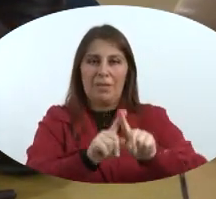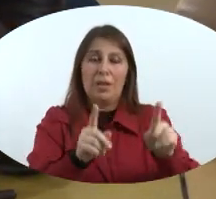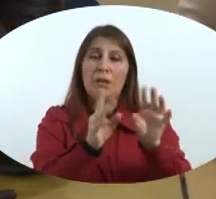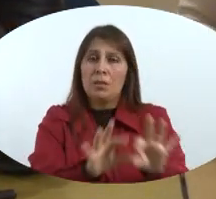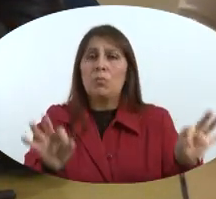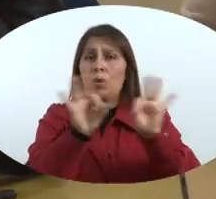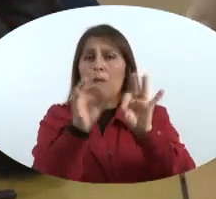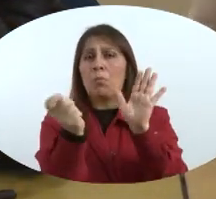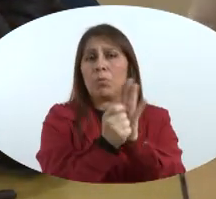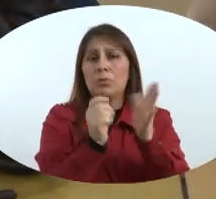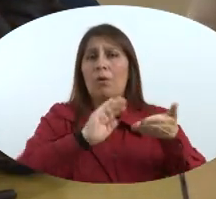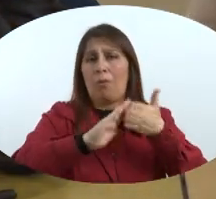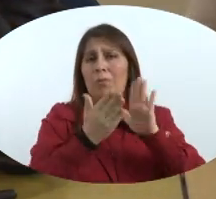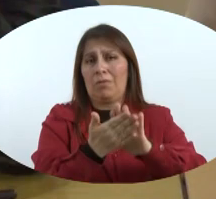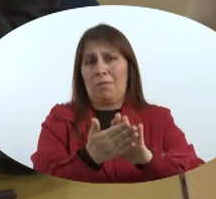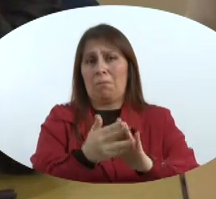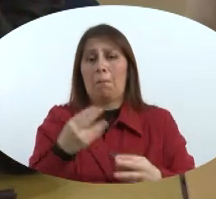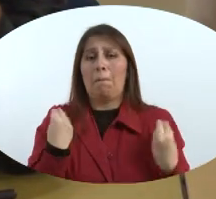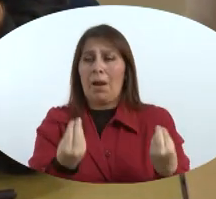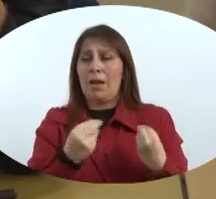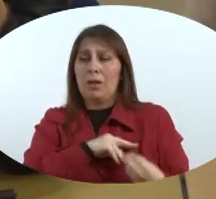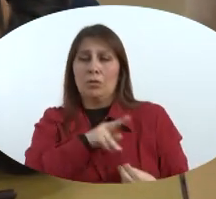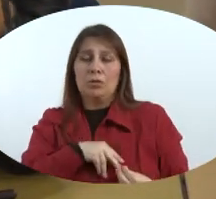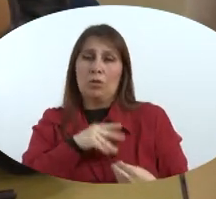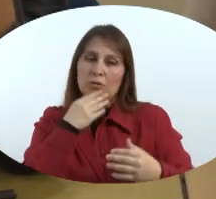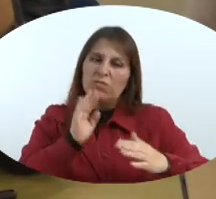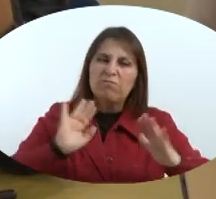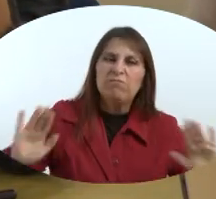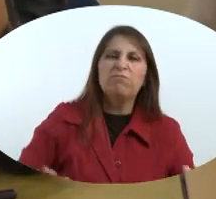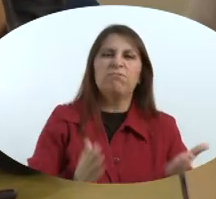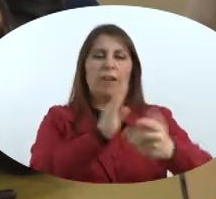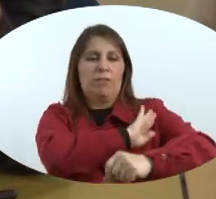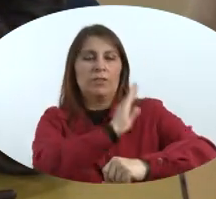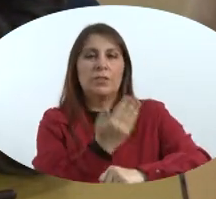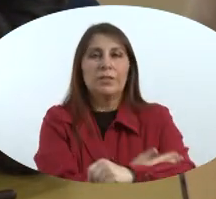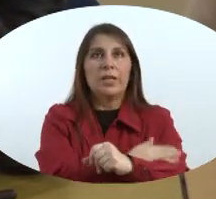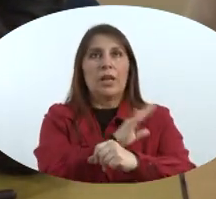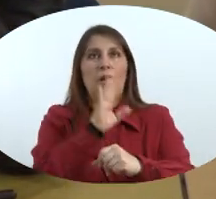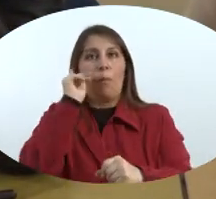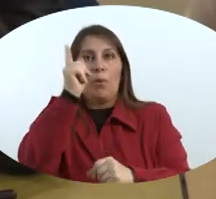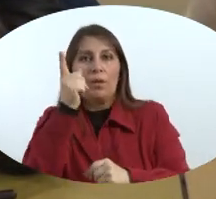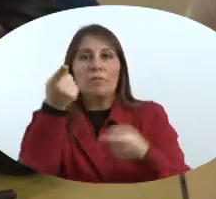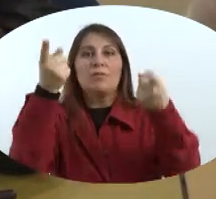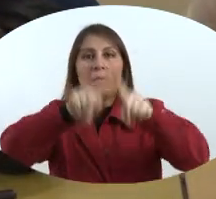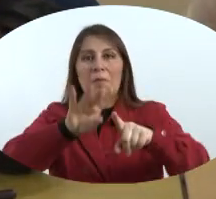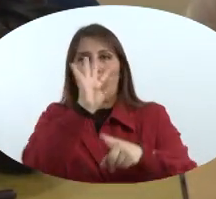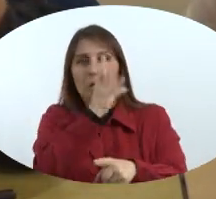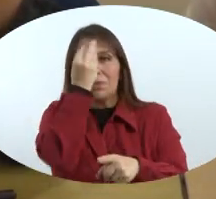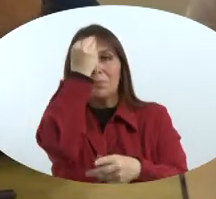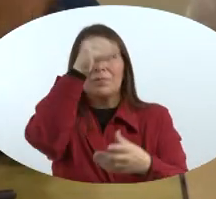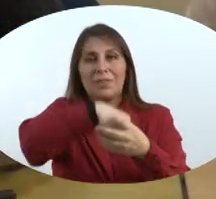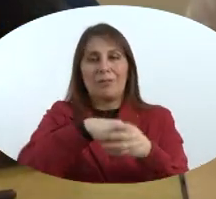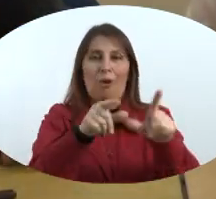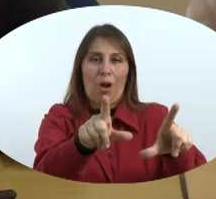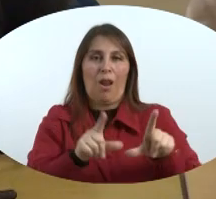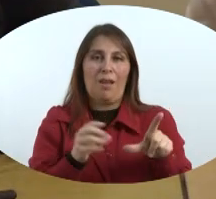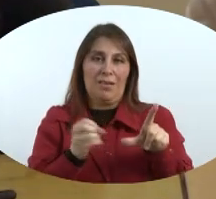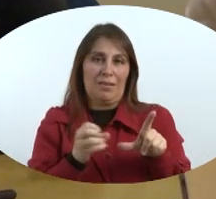la comunidad para fortificar nosotros no solamente en términos políticos sino también en temas disciplinarios de las mismas licenciaturas